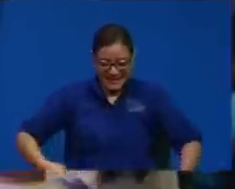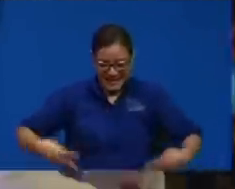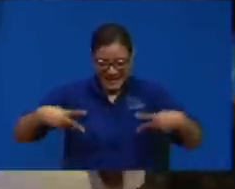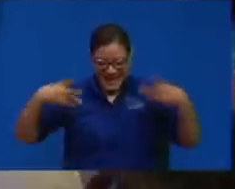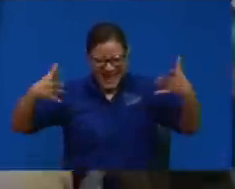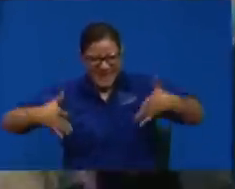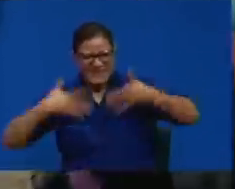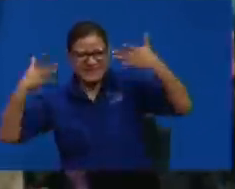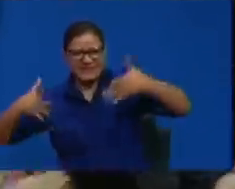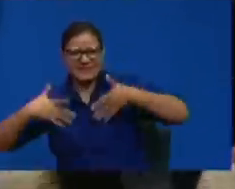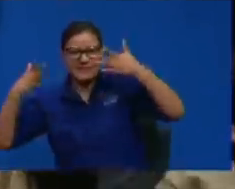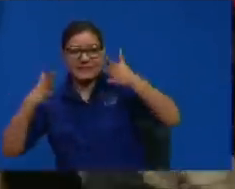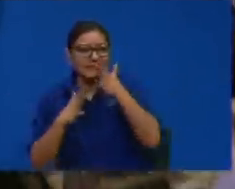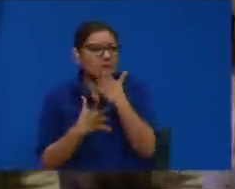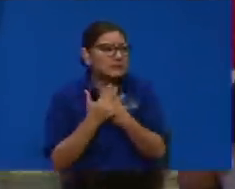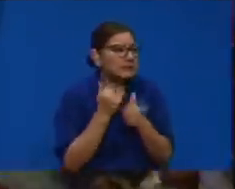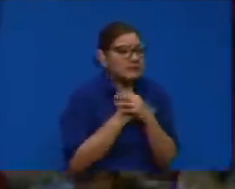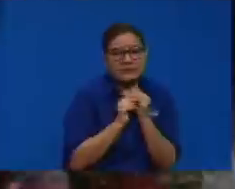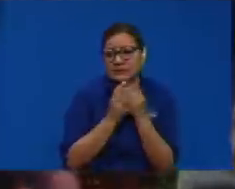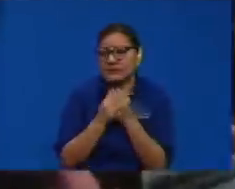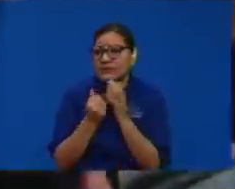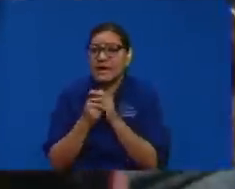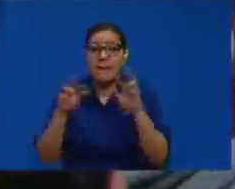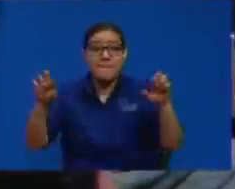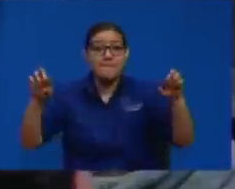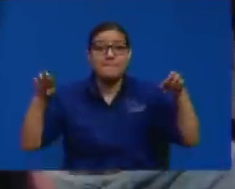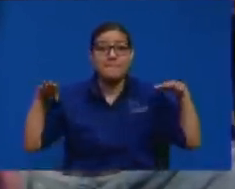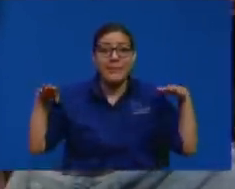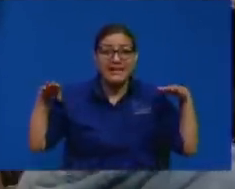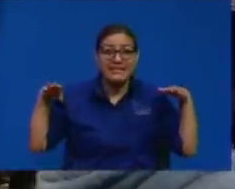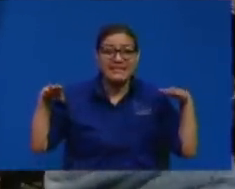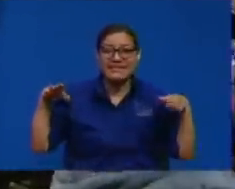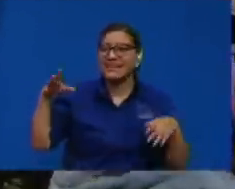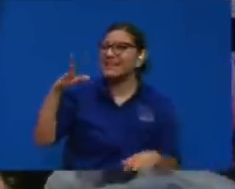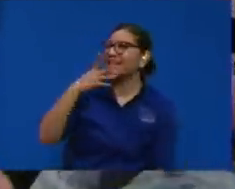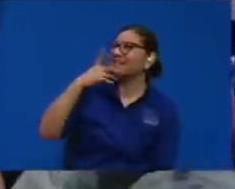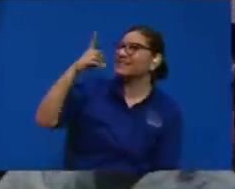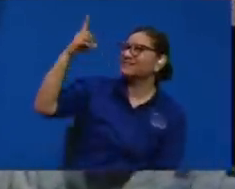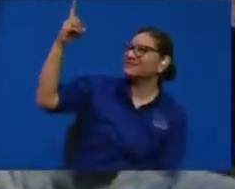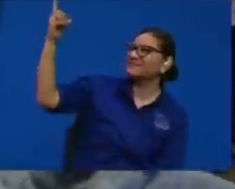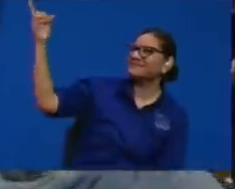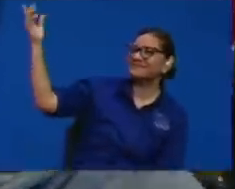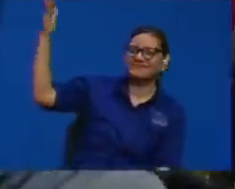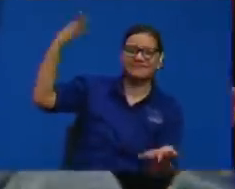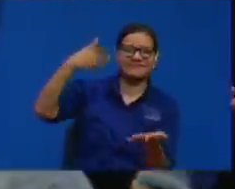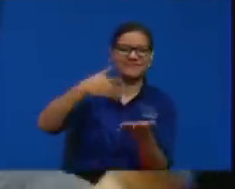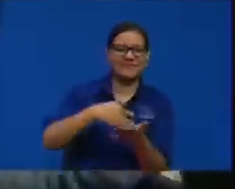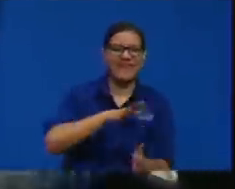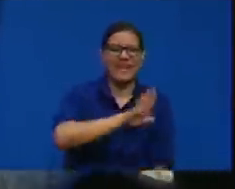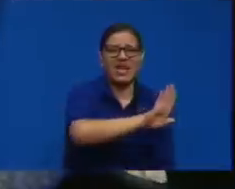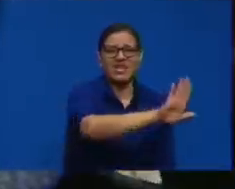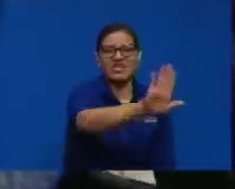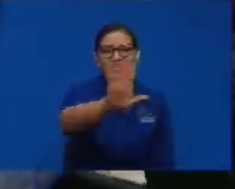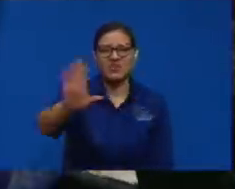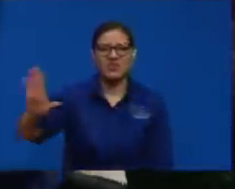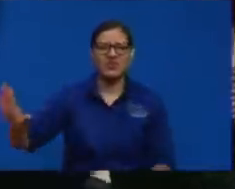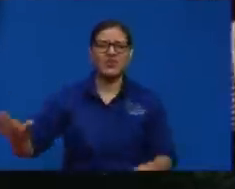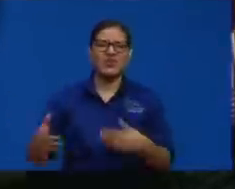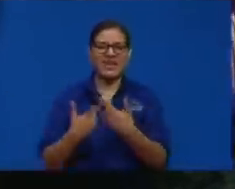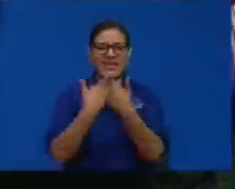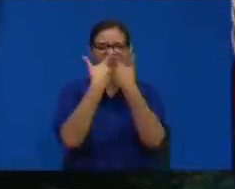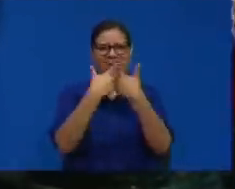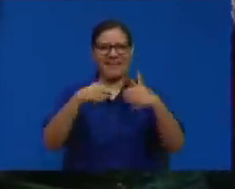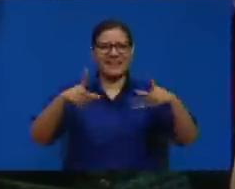vino, el ansioso tiene paz, pues hoy ha llegado su